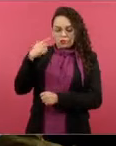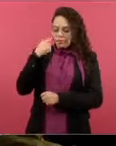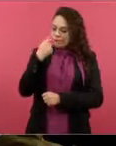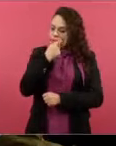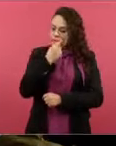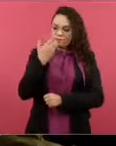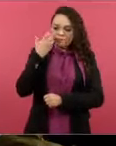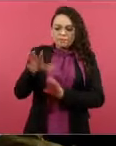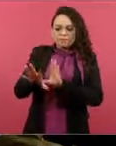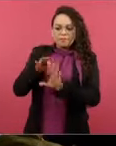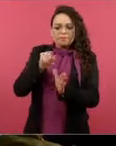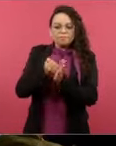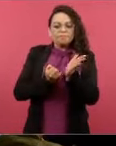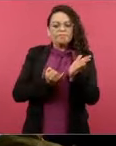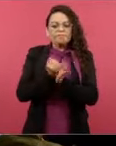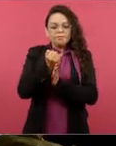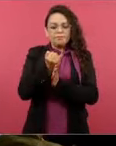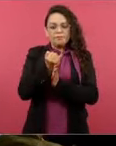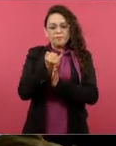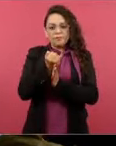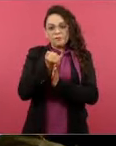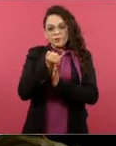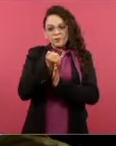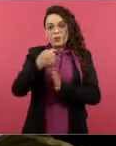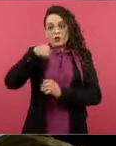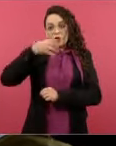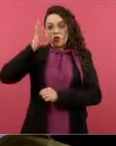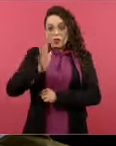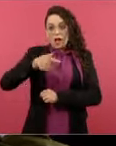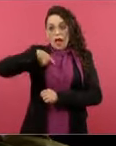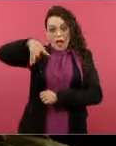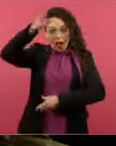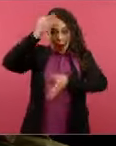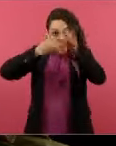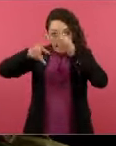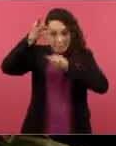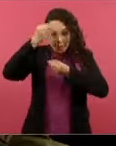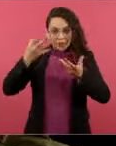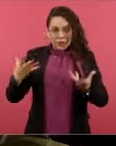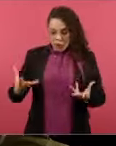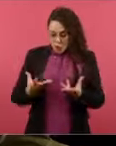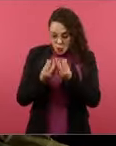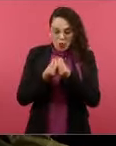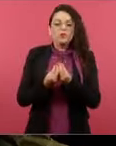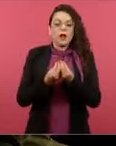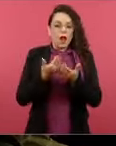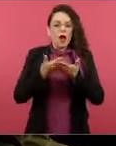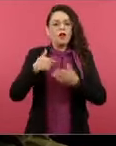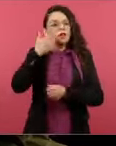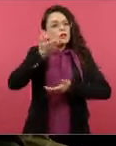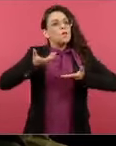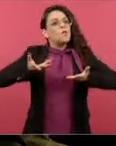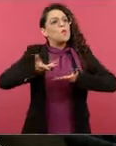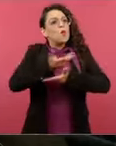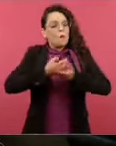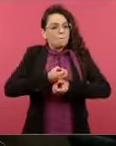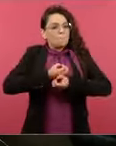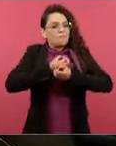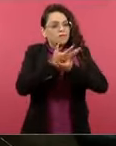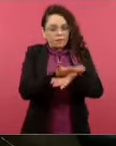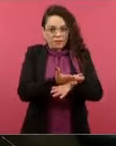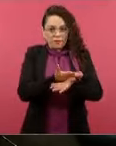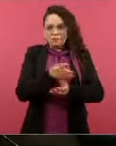a dar a conocer ese conocimiento, porque como les había dicho, aprendemos en comunidad y entonces ellos van a ver si quieren